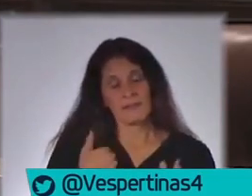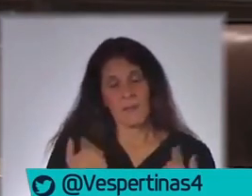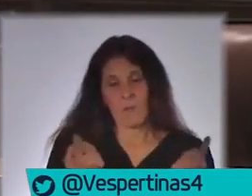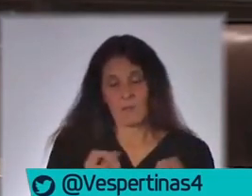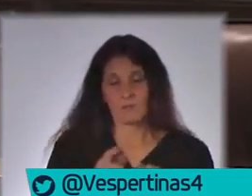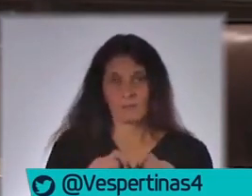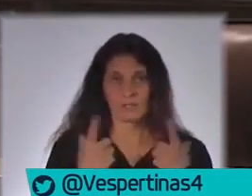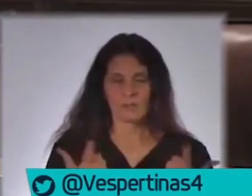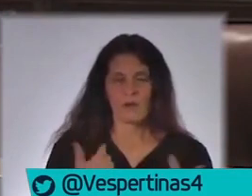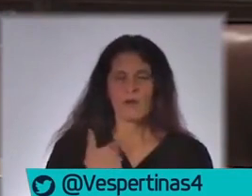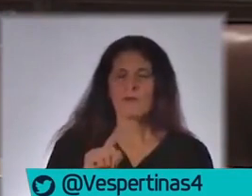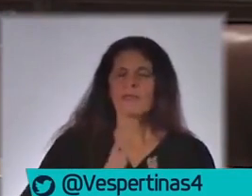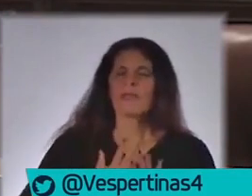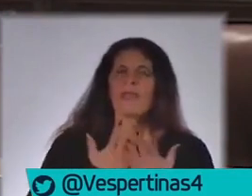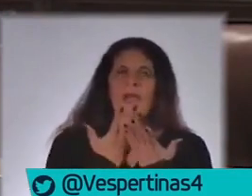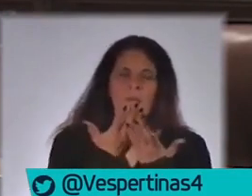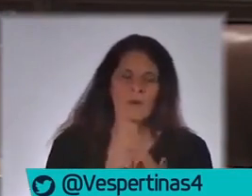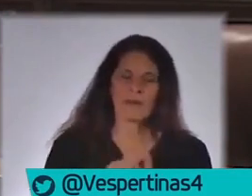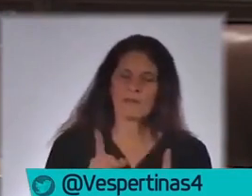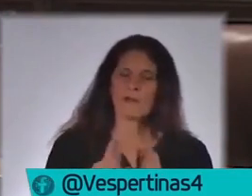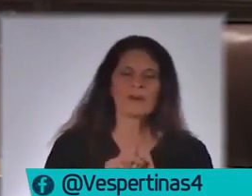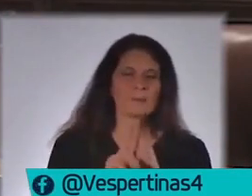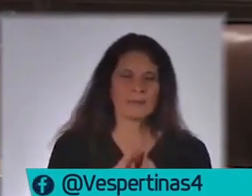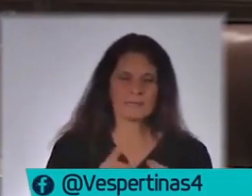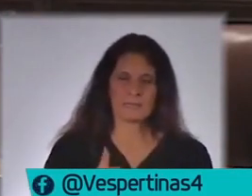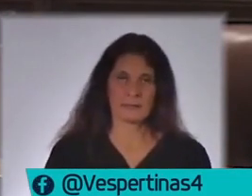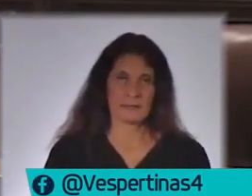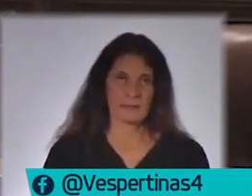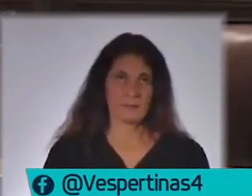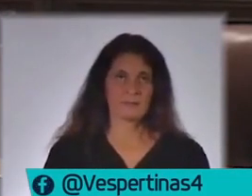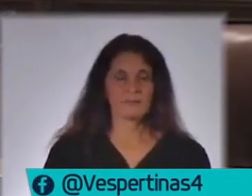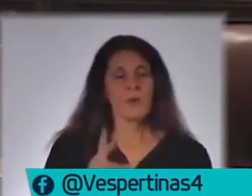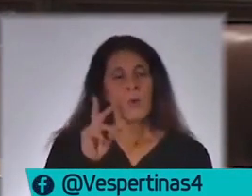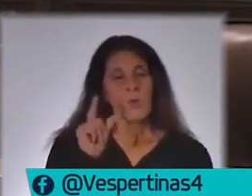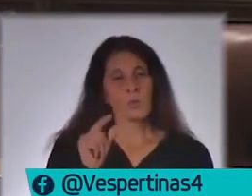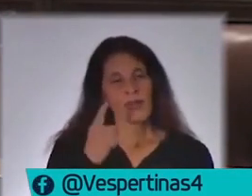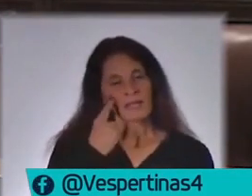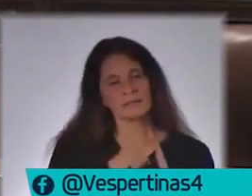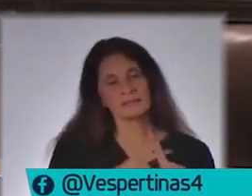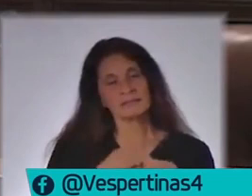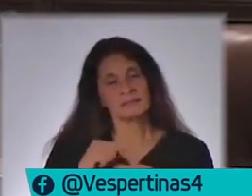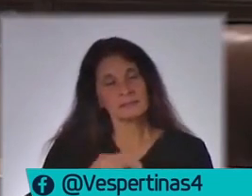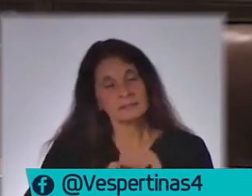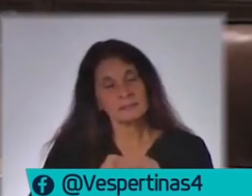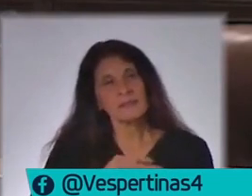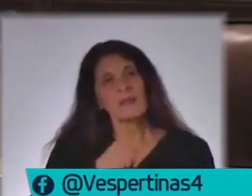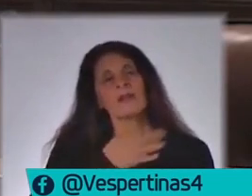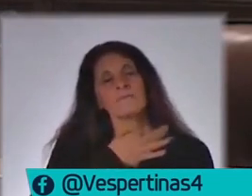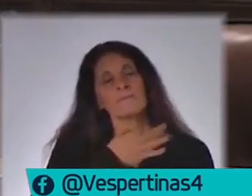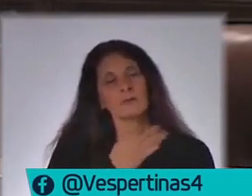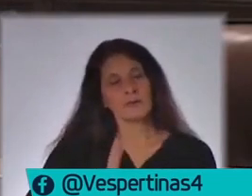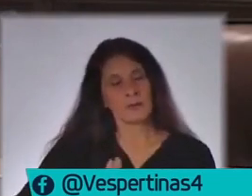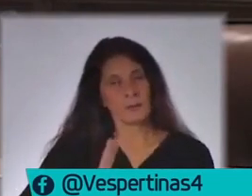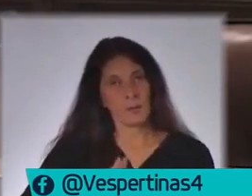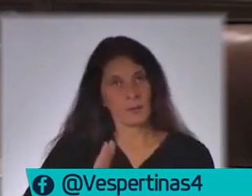agasajarnos no nos enamoran ni nos representan. Durante siglos, la voz de las